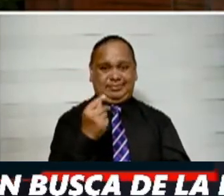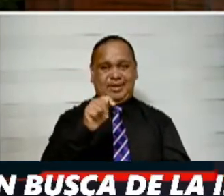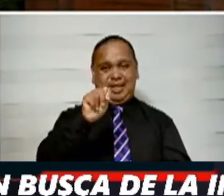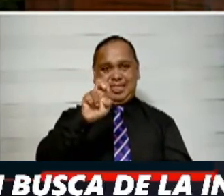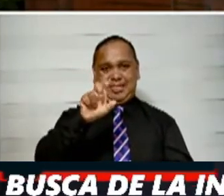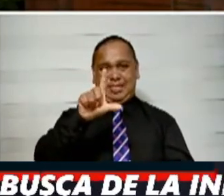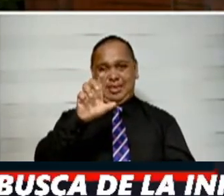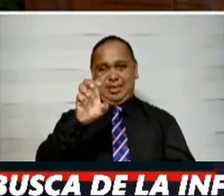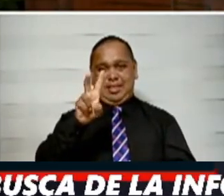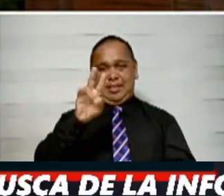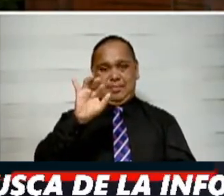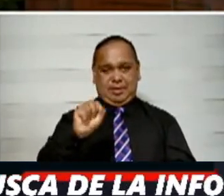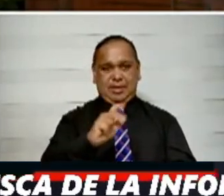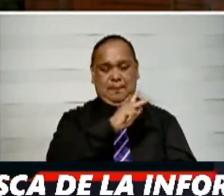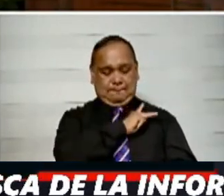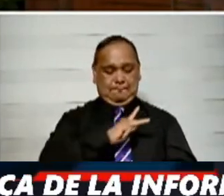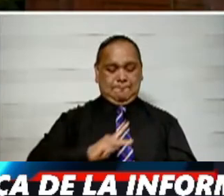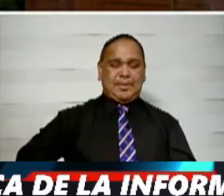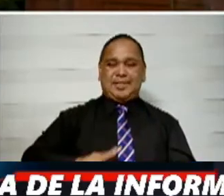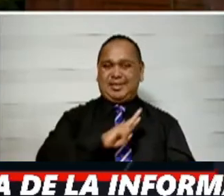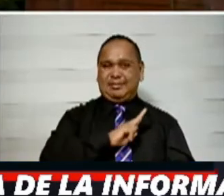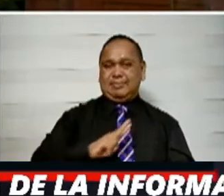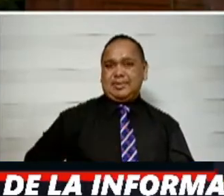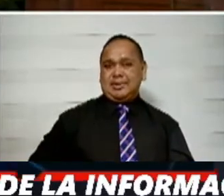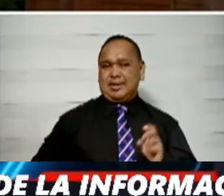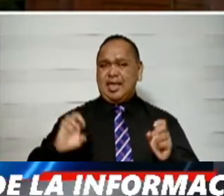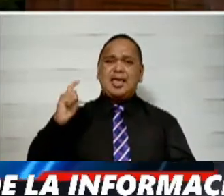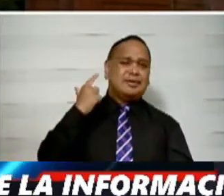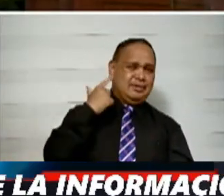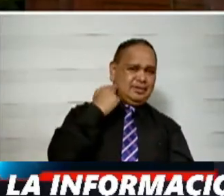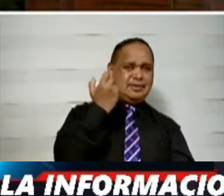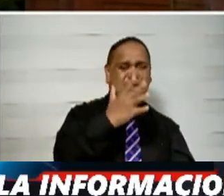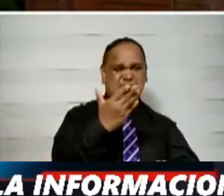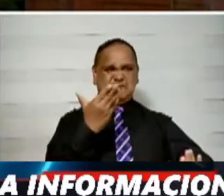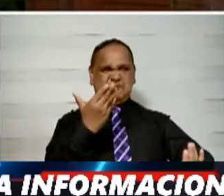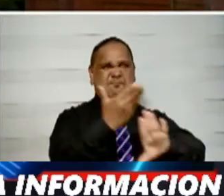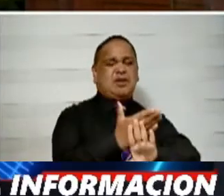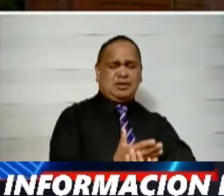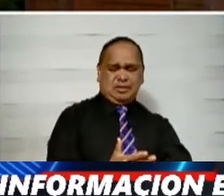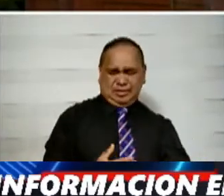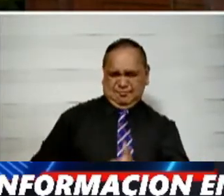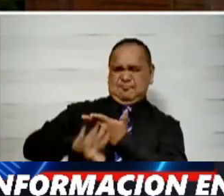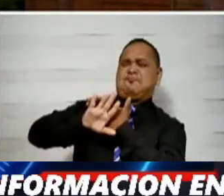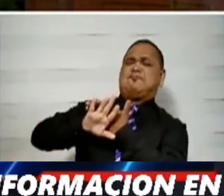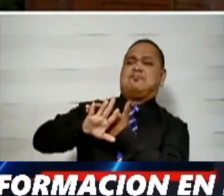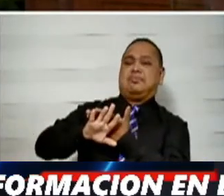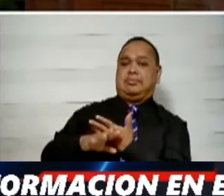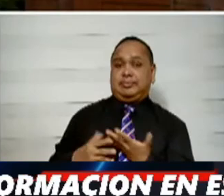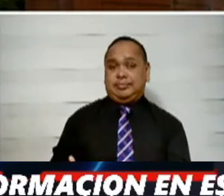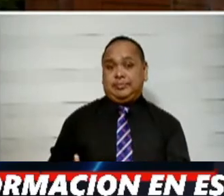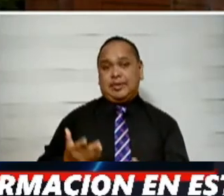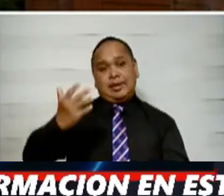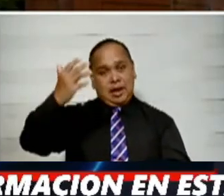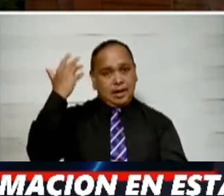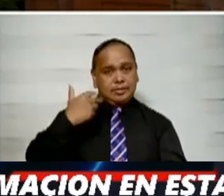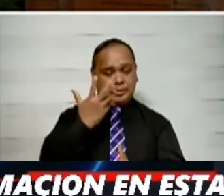quien fue vicepresidente allá en Televisa, pues les duele al alma porque se sentían impunes, podían hacer lo que se les pegara la gana,